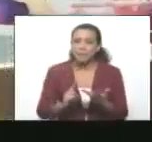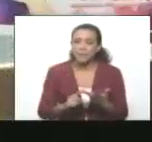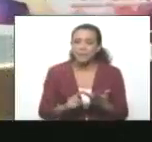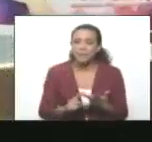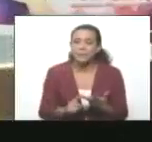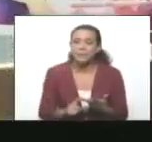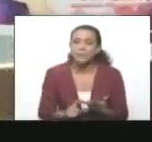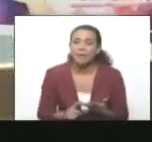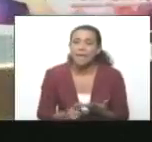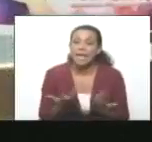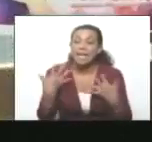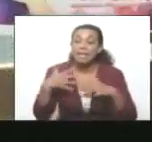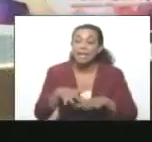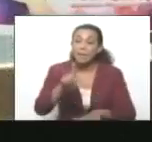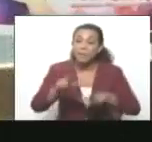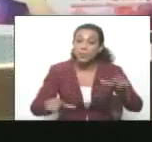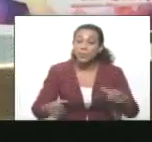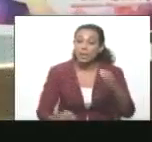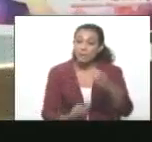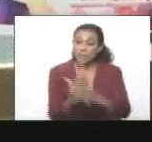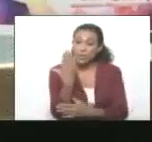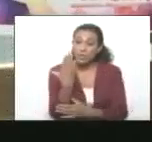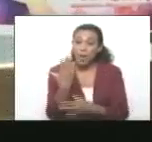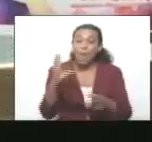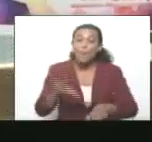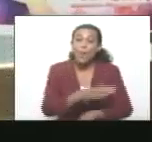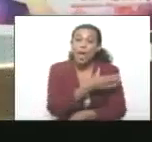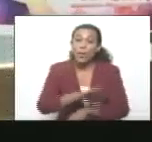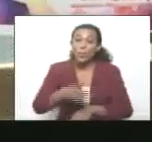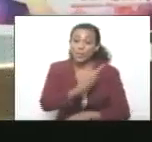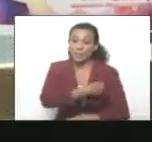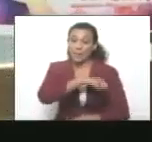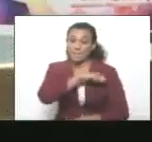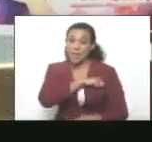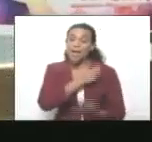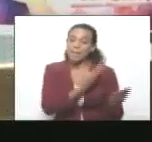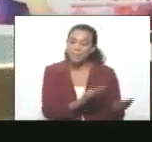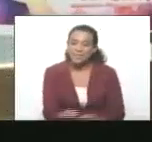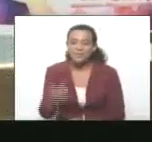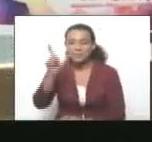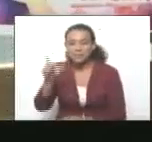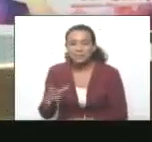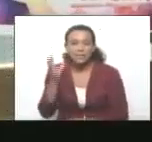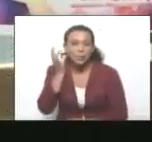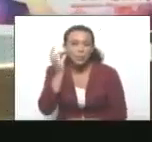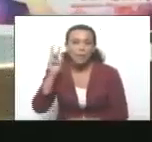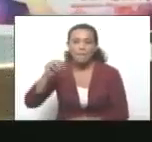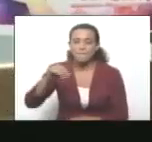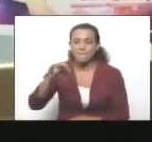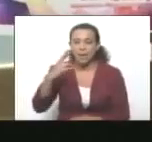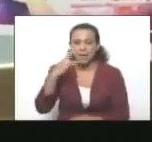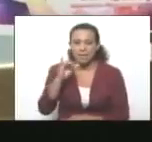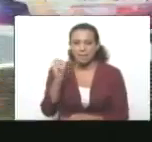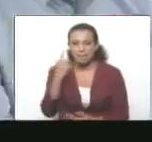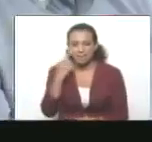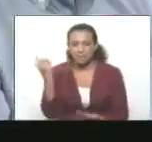Guerrero, integrante de la Fundación por la Música de España. Bienvenida, María. A Osvaldo